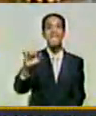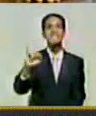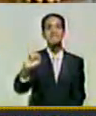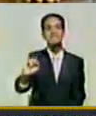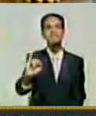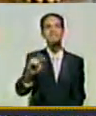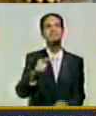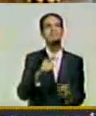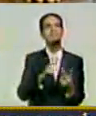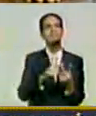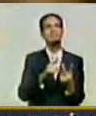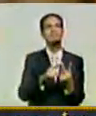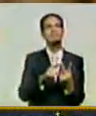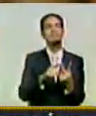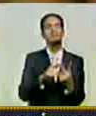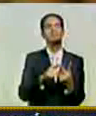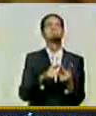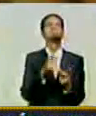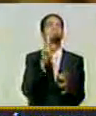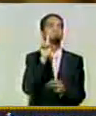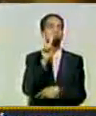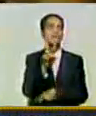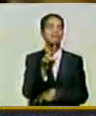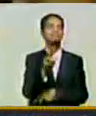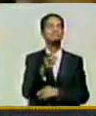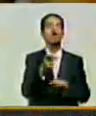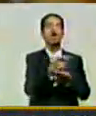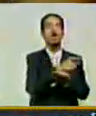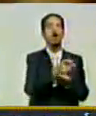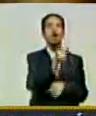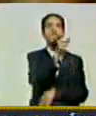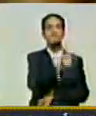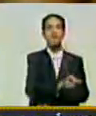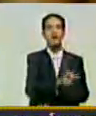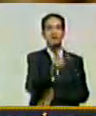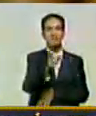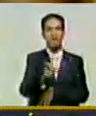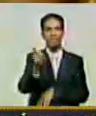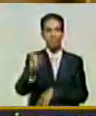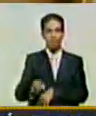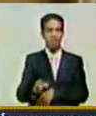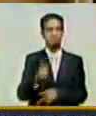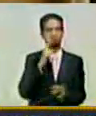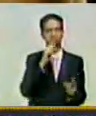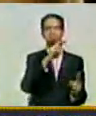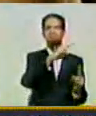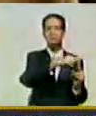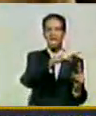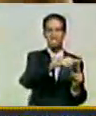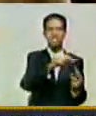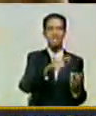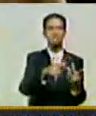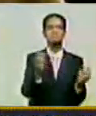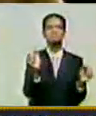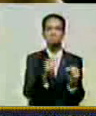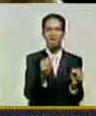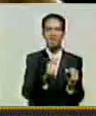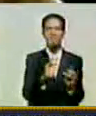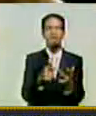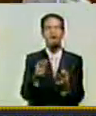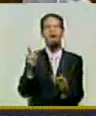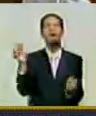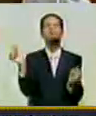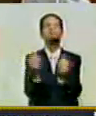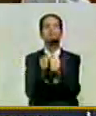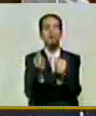Guevara de Mérida, Antonio Barreto Cira de Anzoátegui y Lady Gómez del Estado Táchira, el pastor Javier Bertucci, candidato